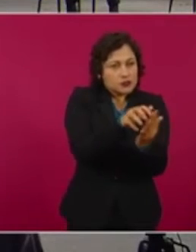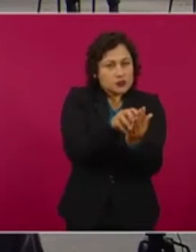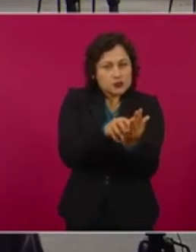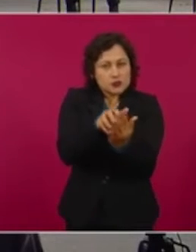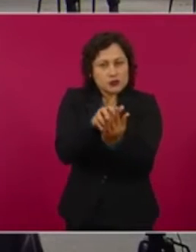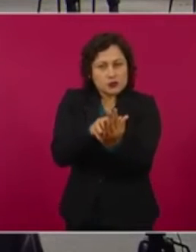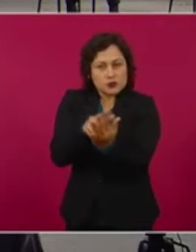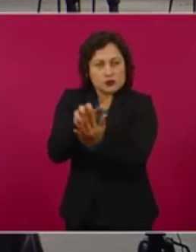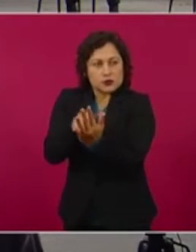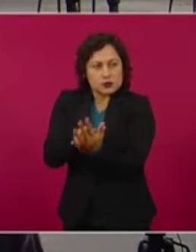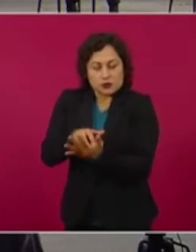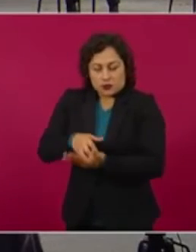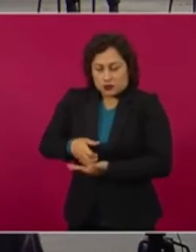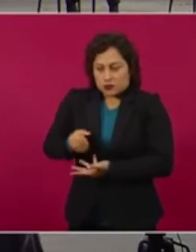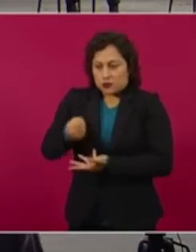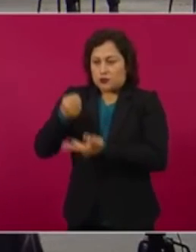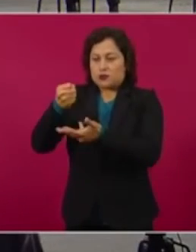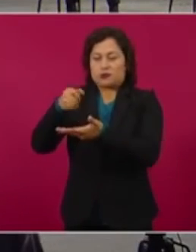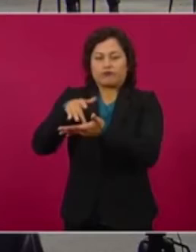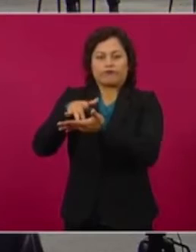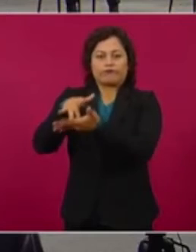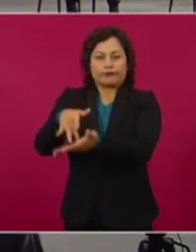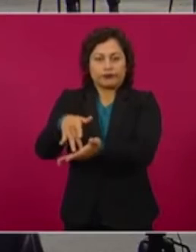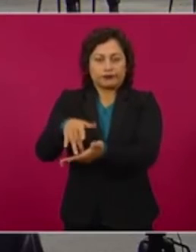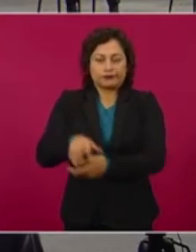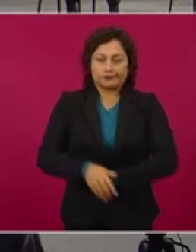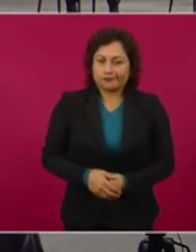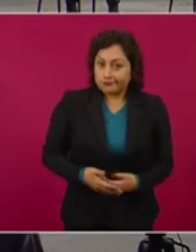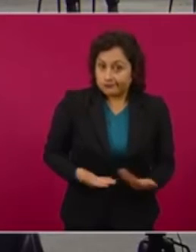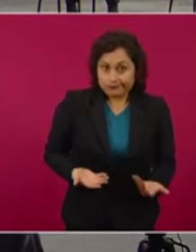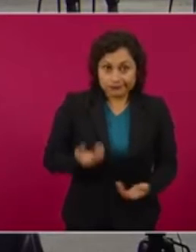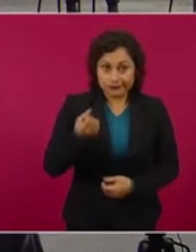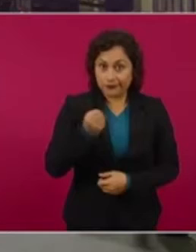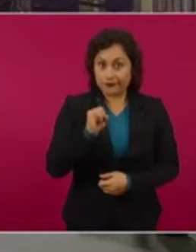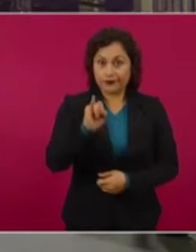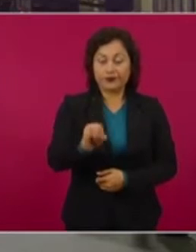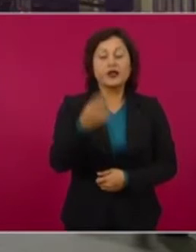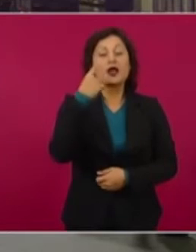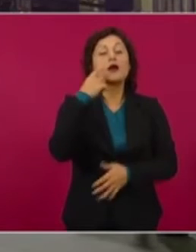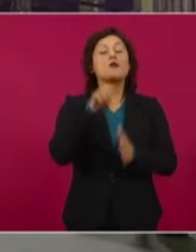Les decíamos que cómo es posible que se